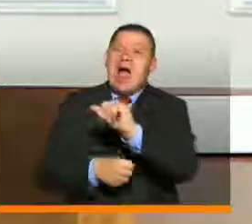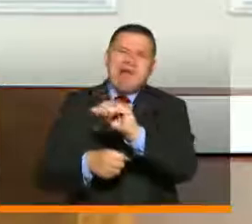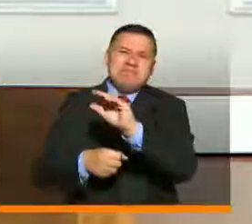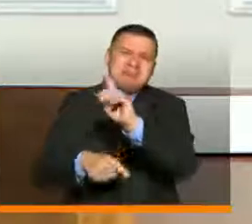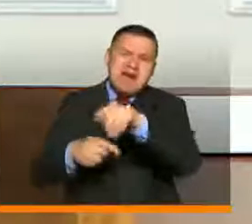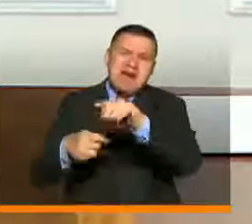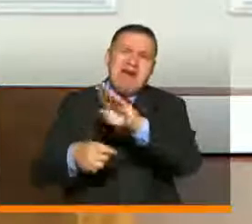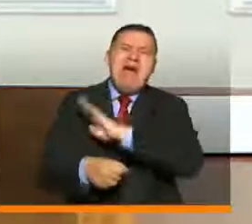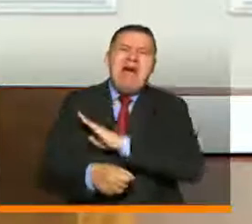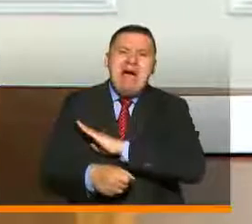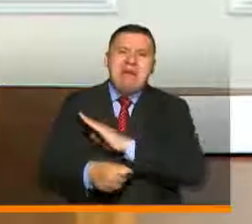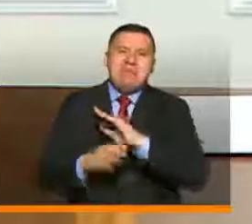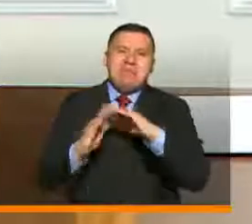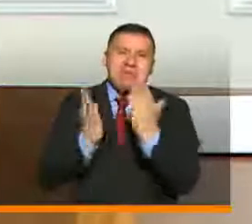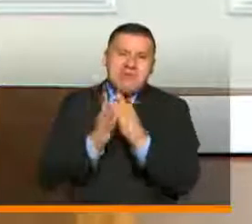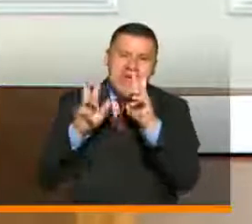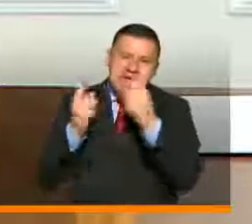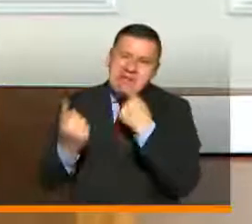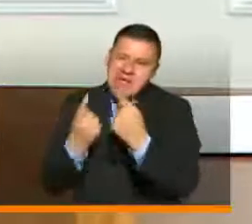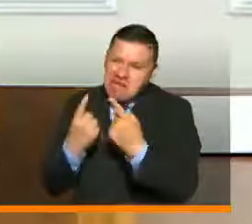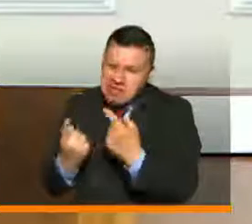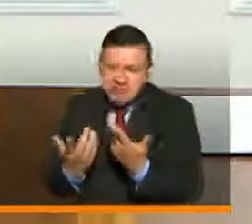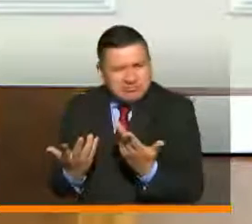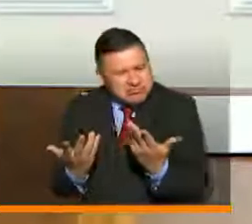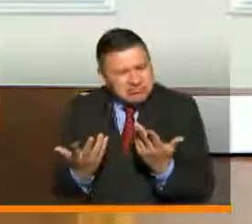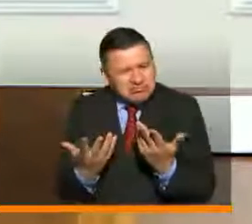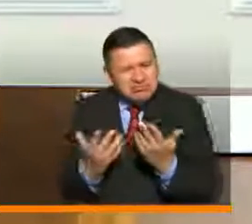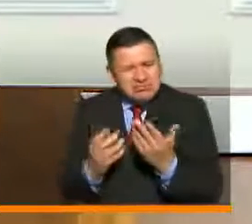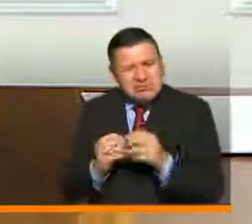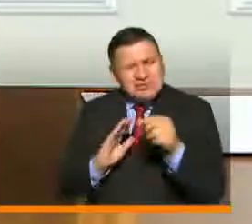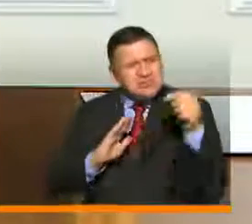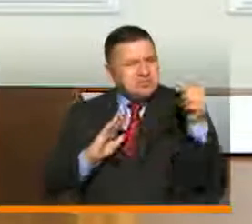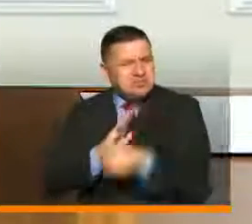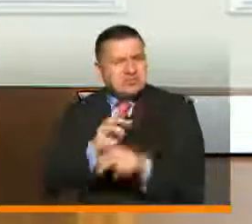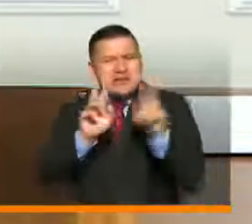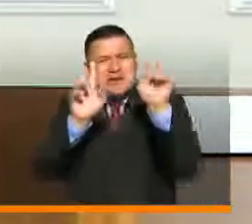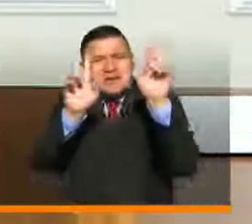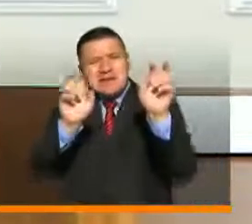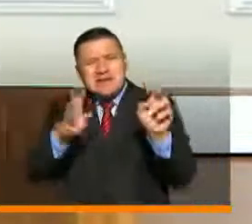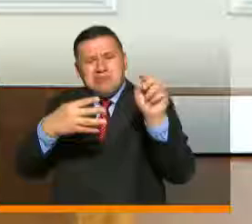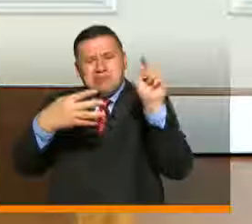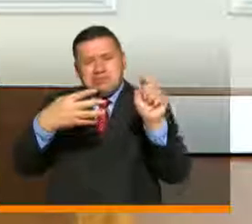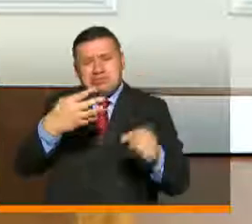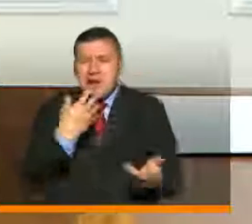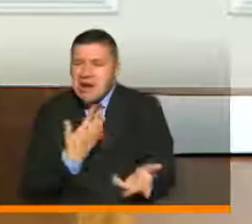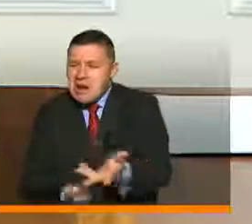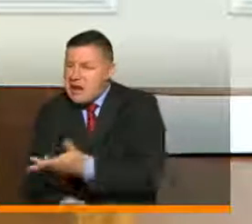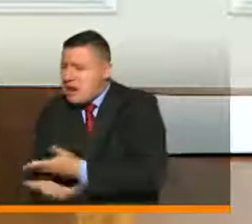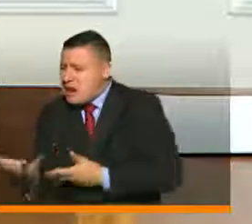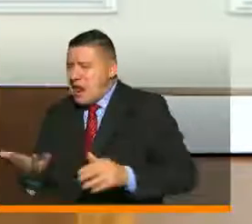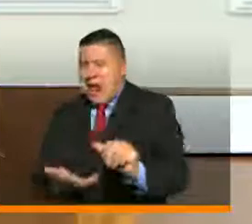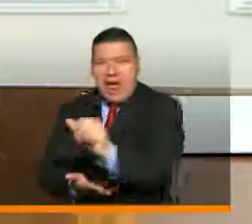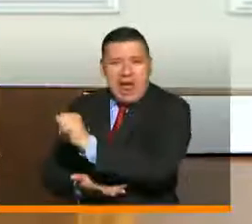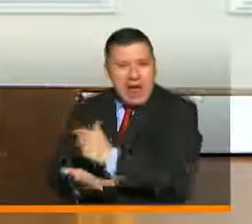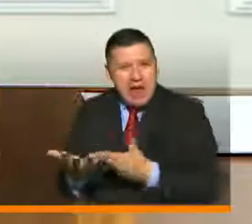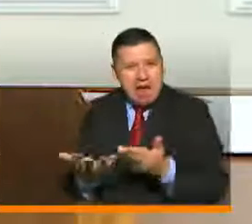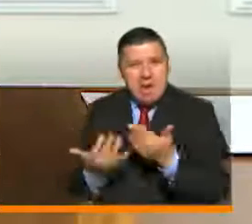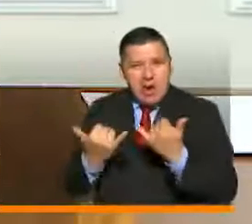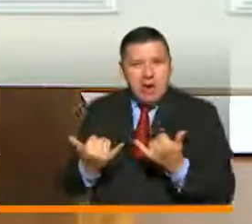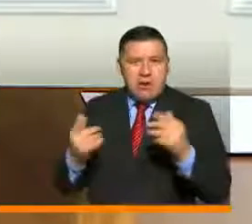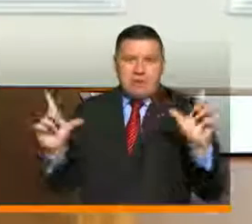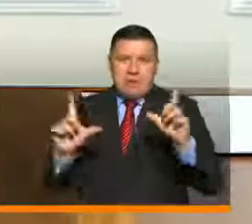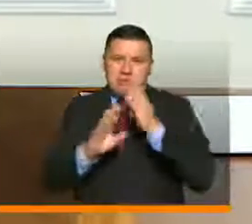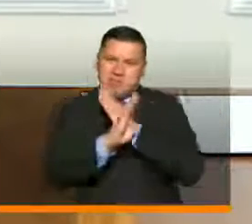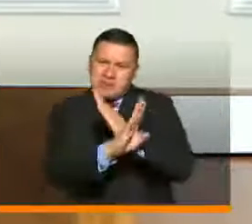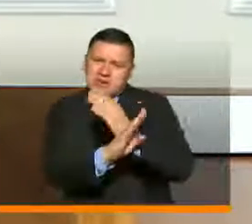vacunación de los temas de educación de una amplitud temática muy importante pero hoy vamos a hablar de prevención y